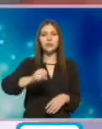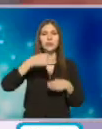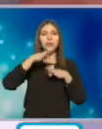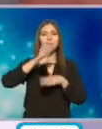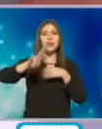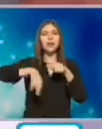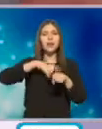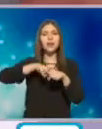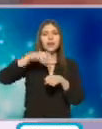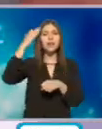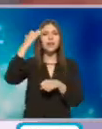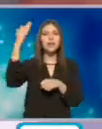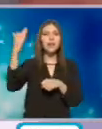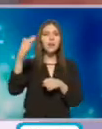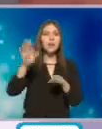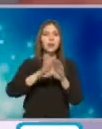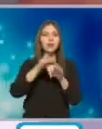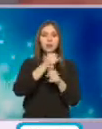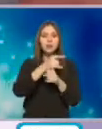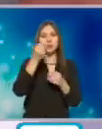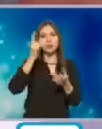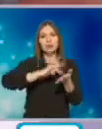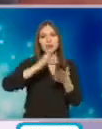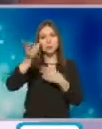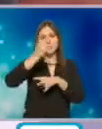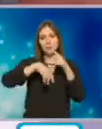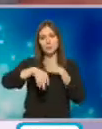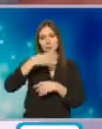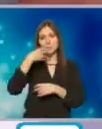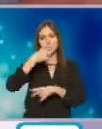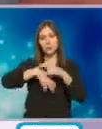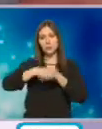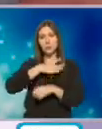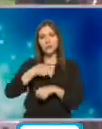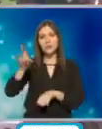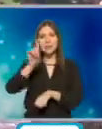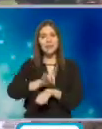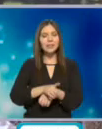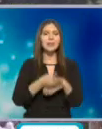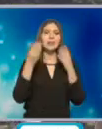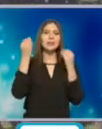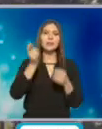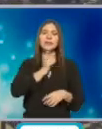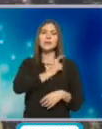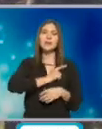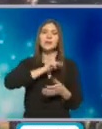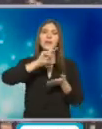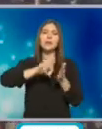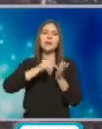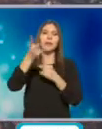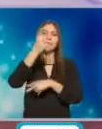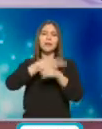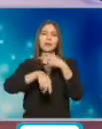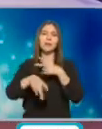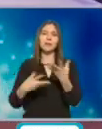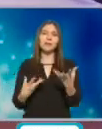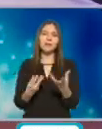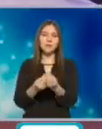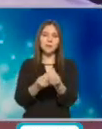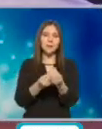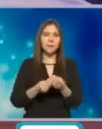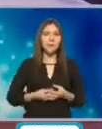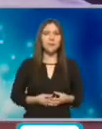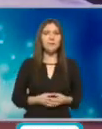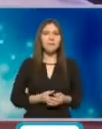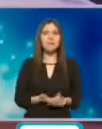Álvarez. Gracias de verdad por estar aquí, Carlos. Bienvenido. Buenos días. Buenos días, mucho gusto estar nuevamente aquí contigo. Oye, y precisamente, pues